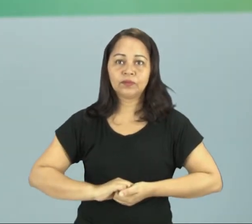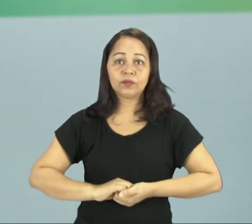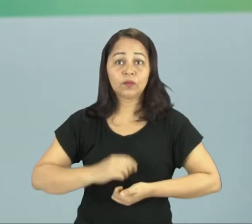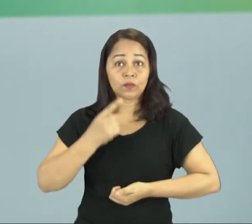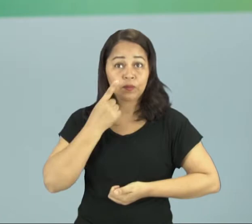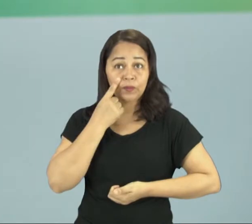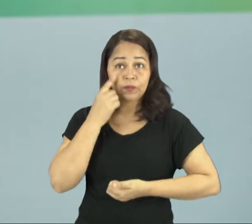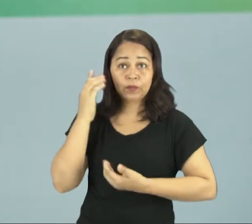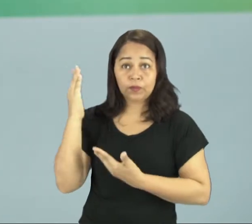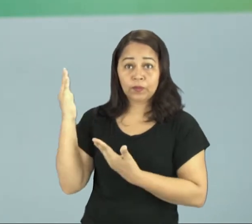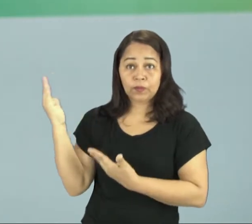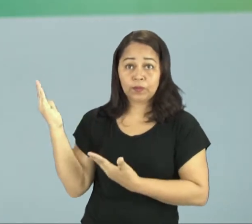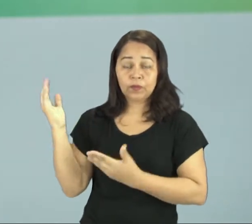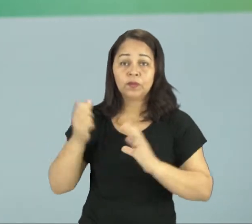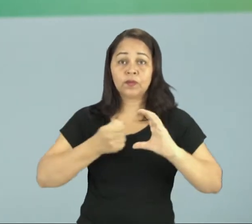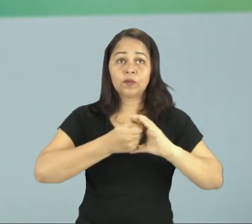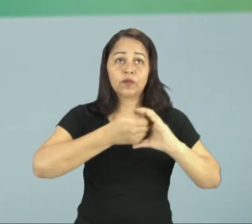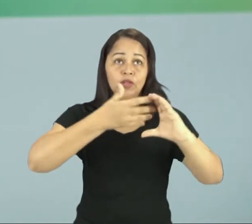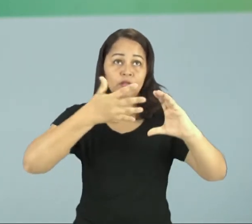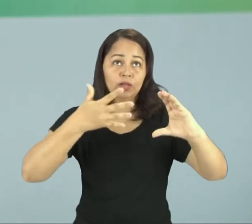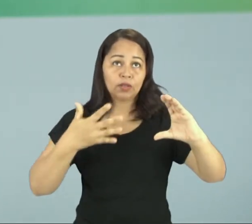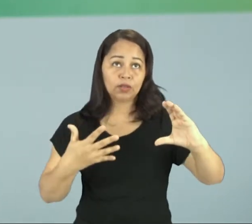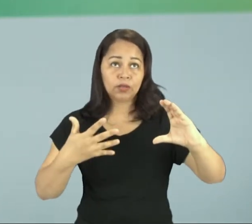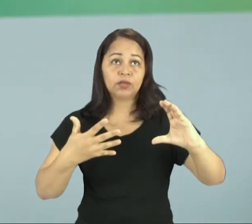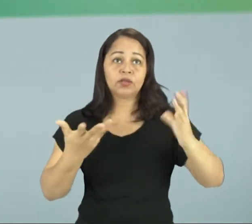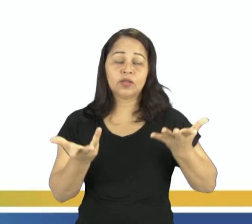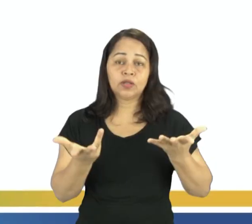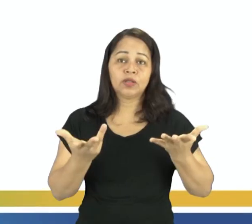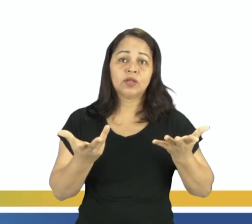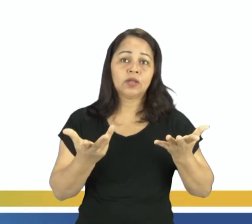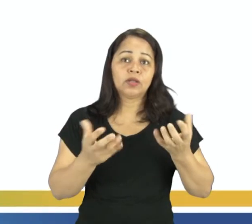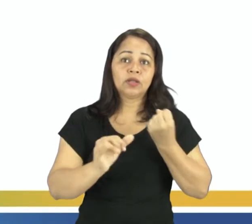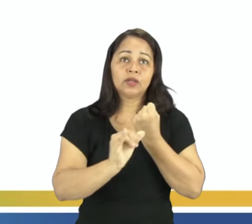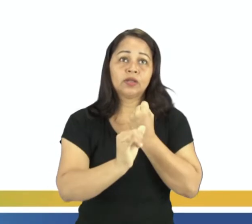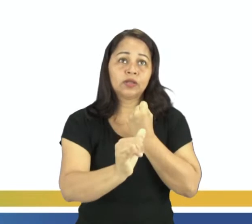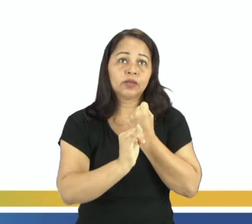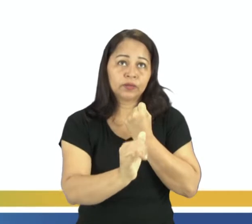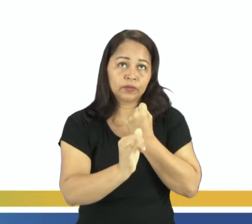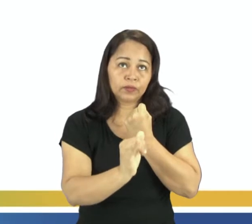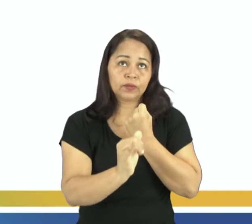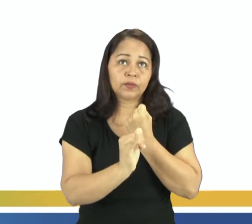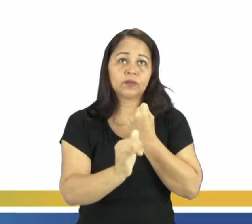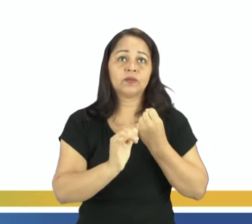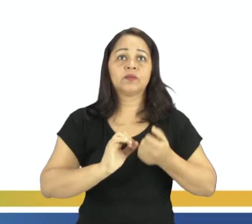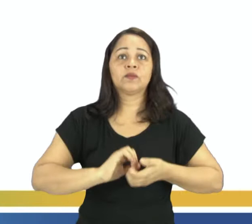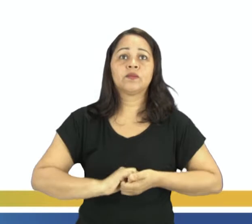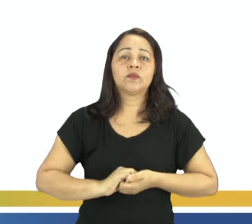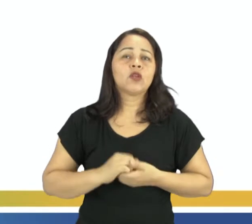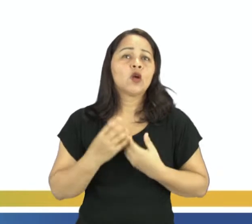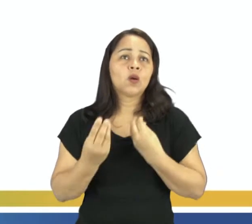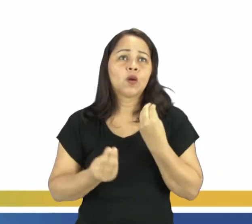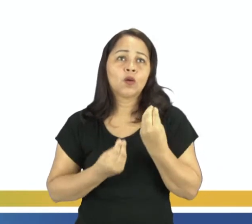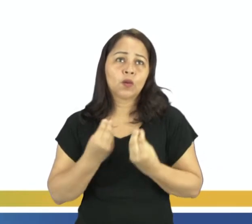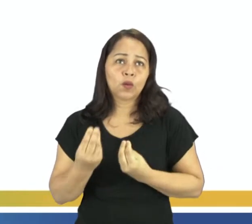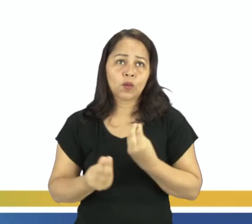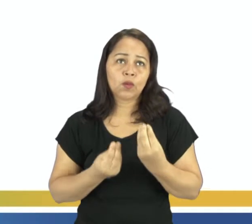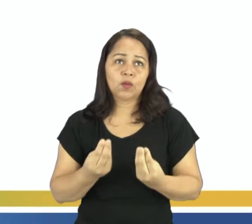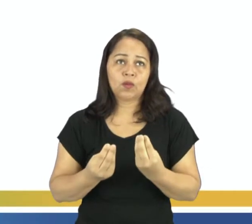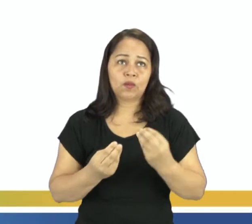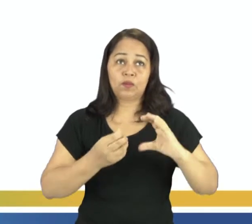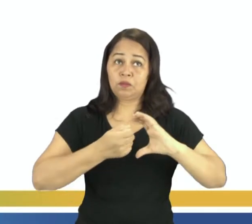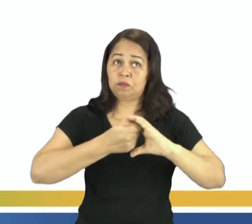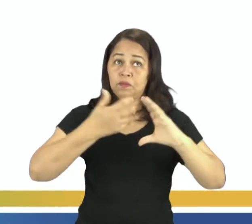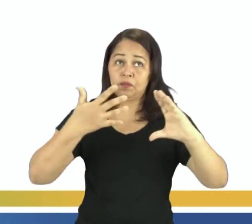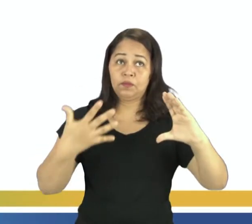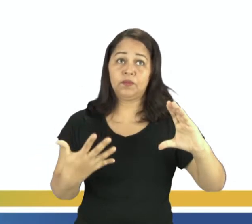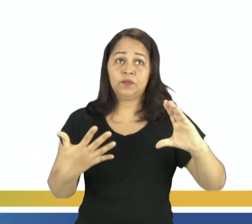Vamos para as características específicas da crônica. Las características. ¿Cuáles son las características de la